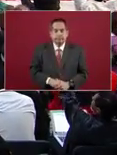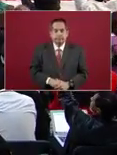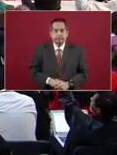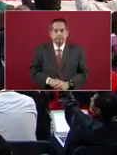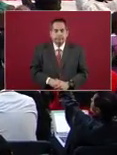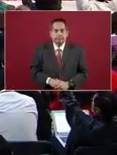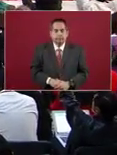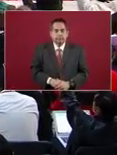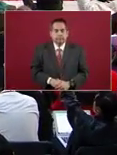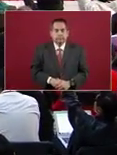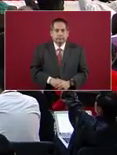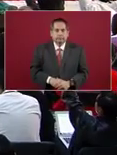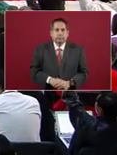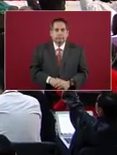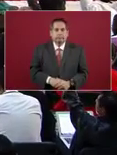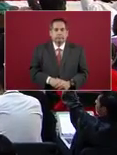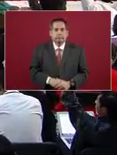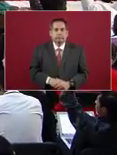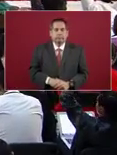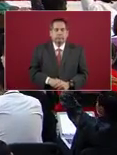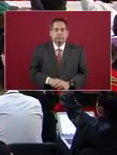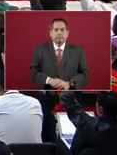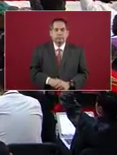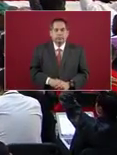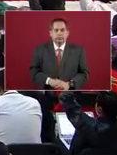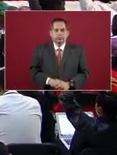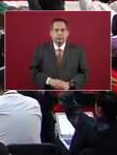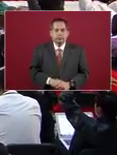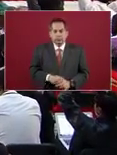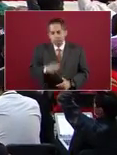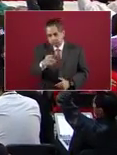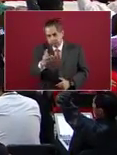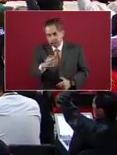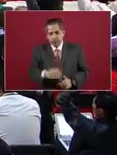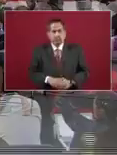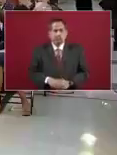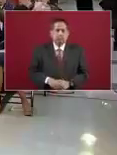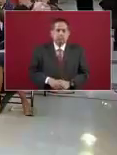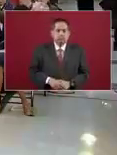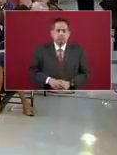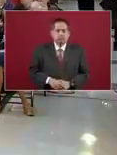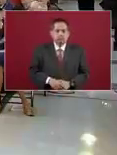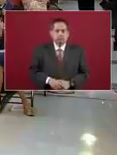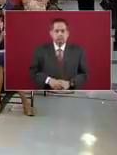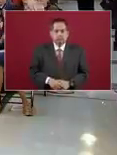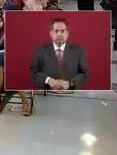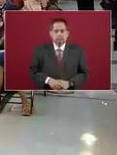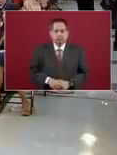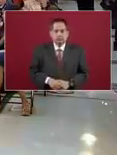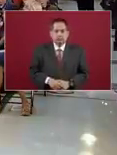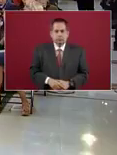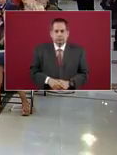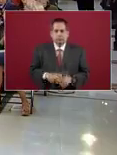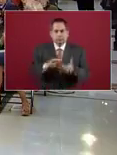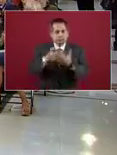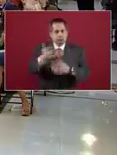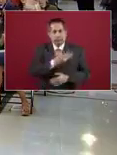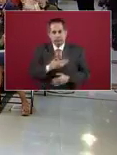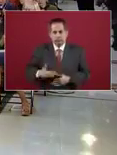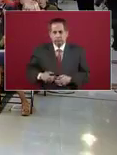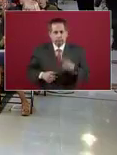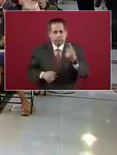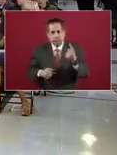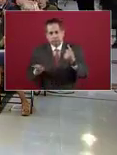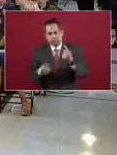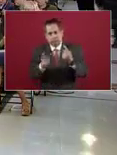A ver. Gracias, presidente. Dos